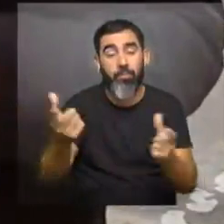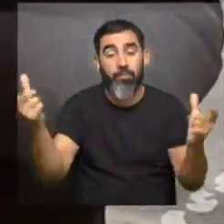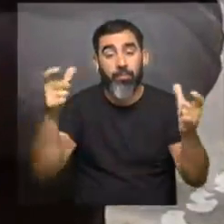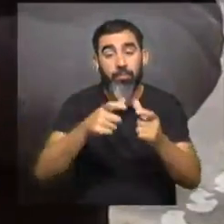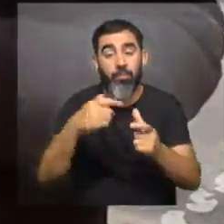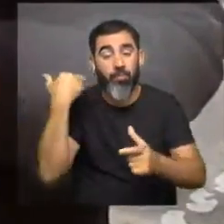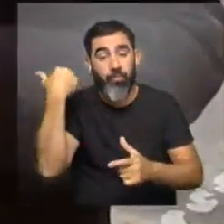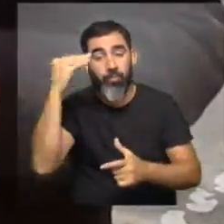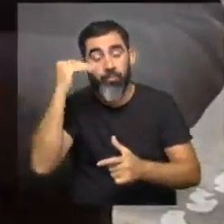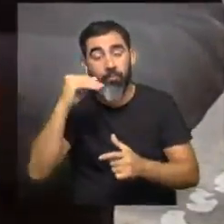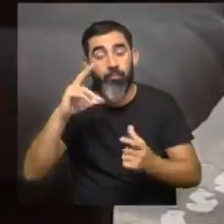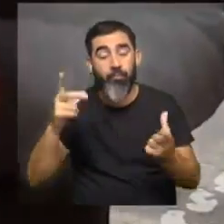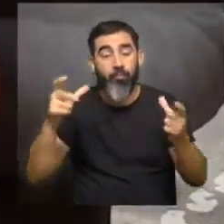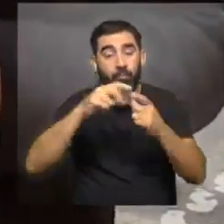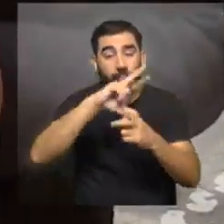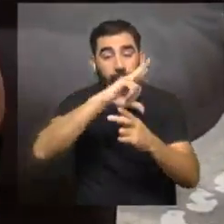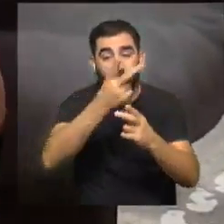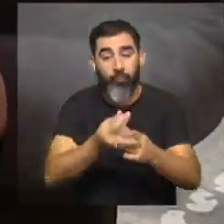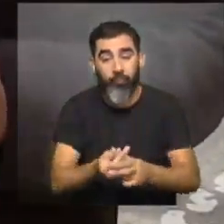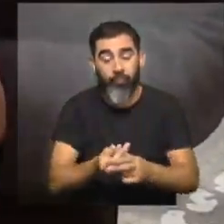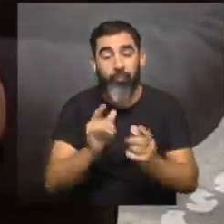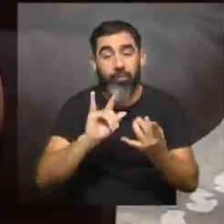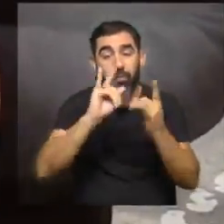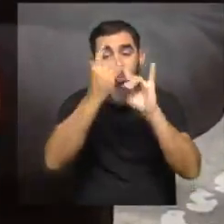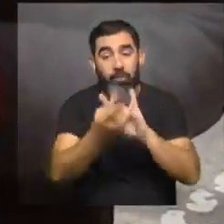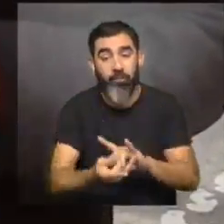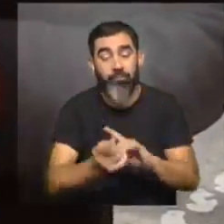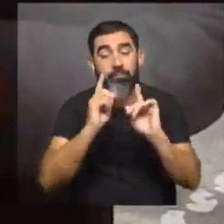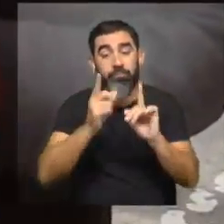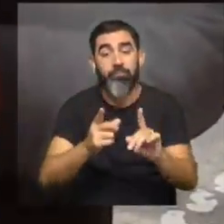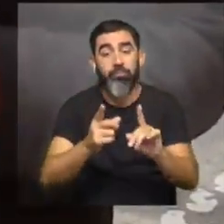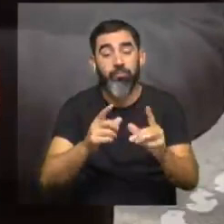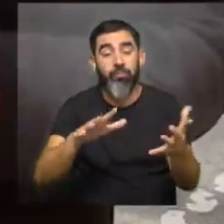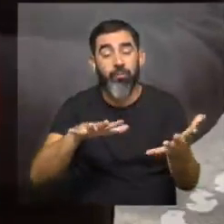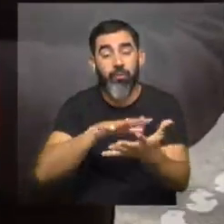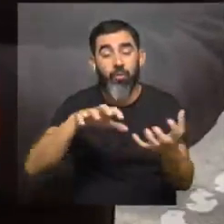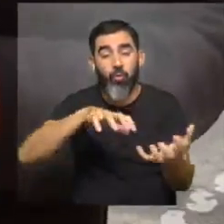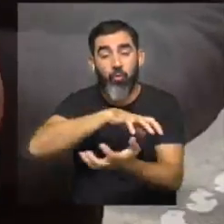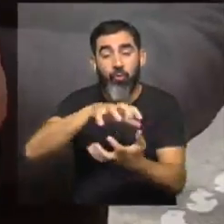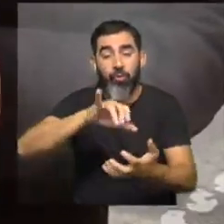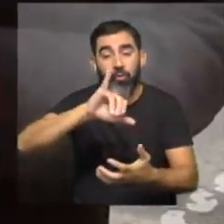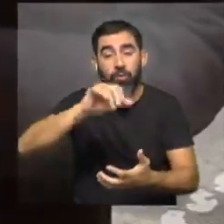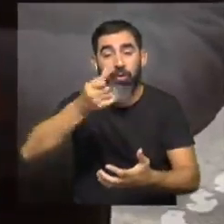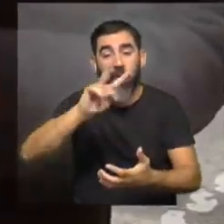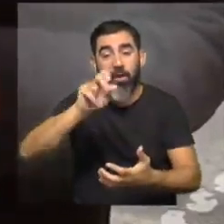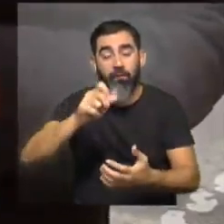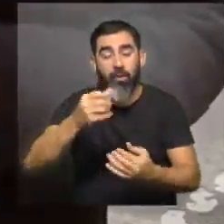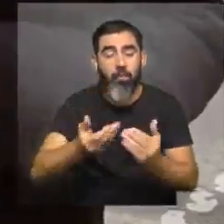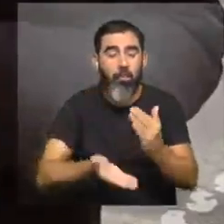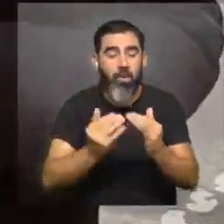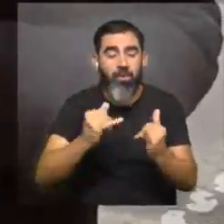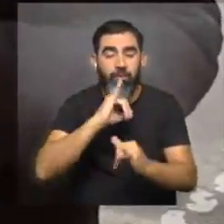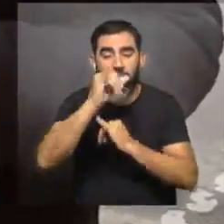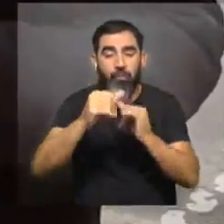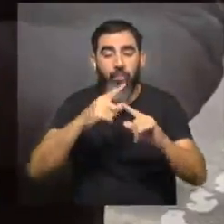entre las autoridades del CODICEN con el Parlamento. También en el contexto del conflicto de Yaba habrá más información seguramente en la